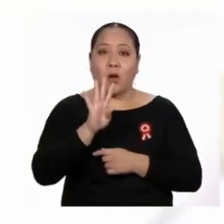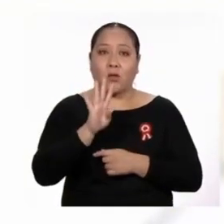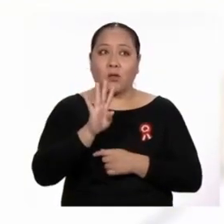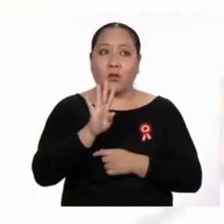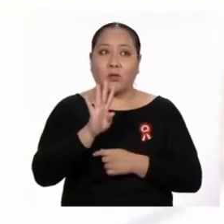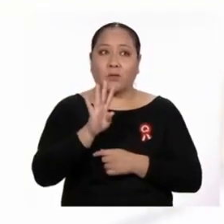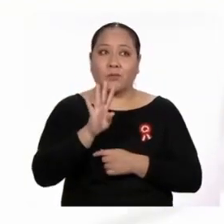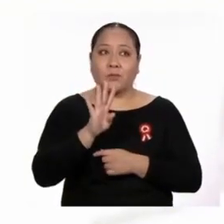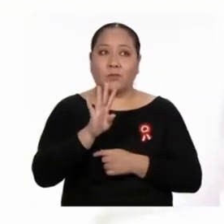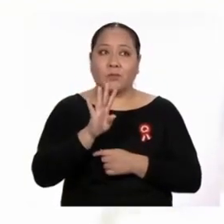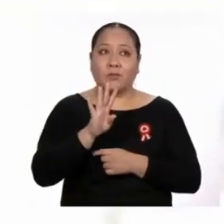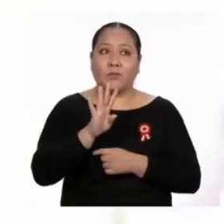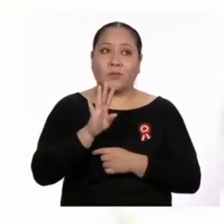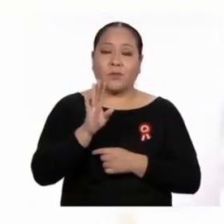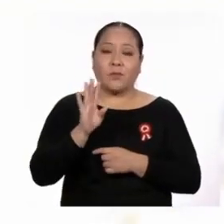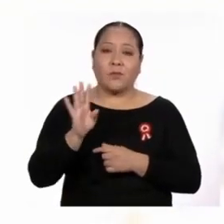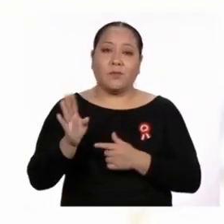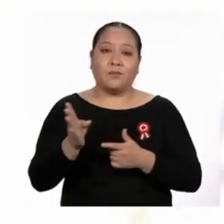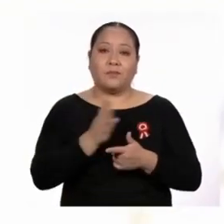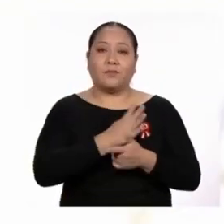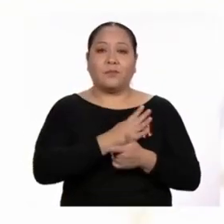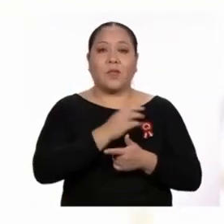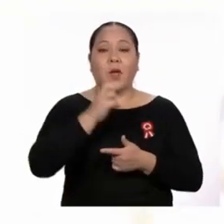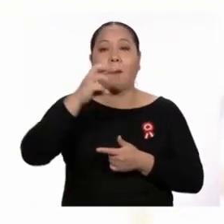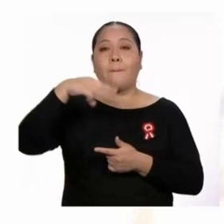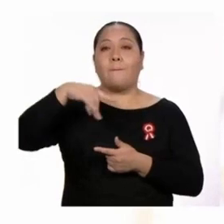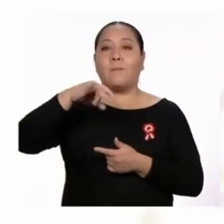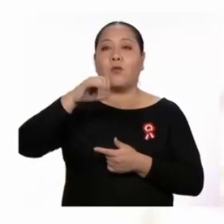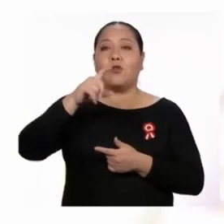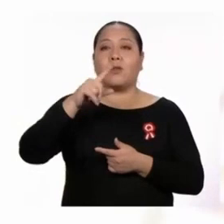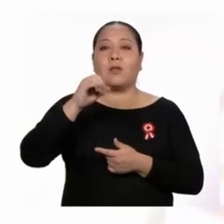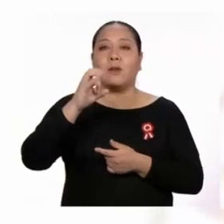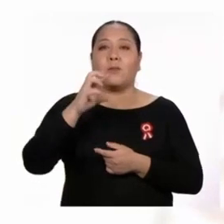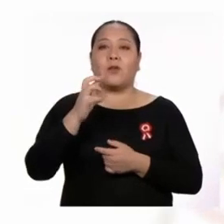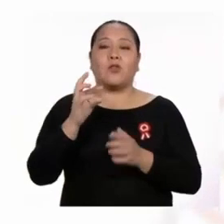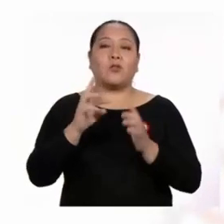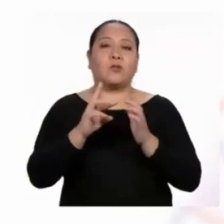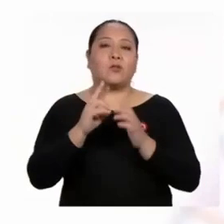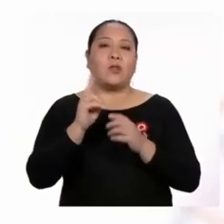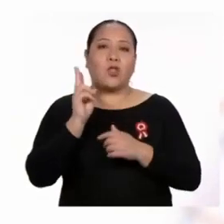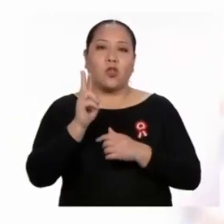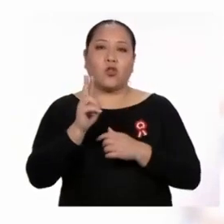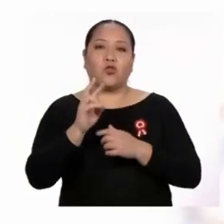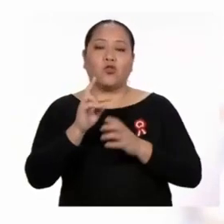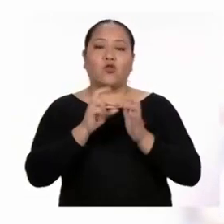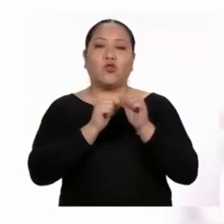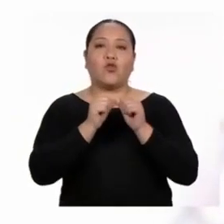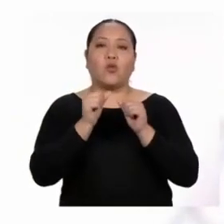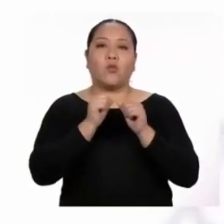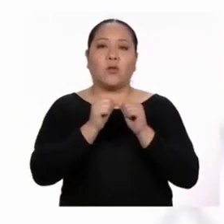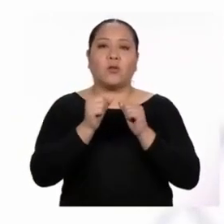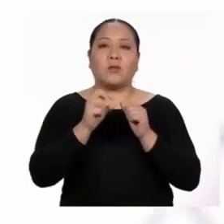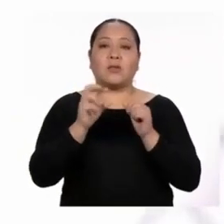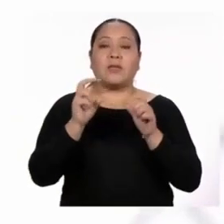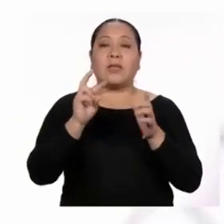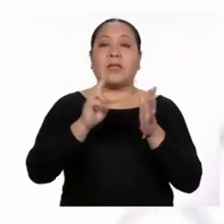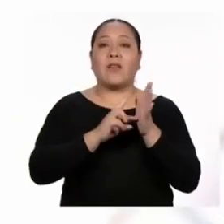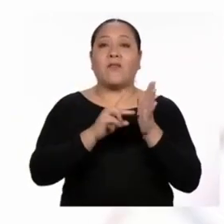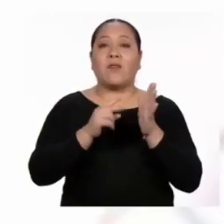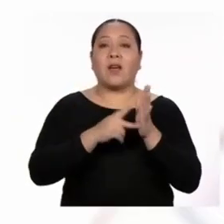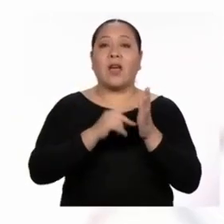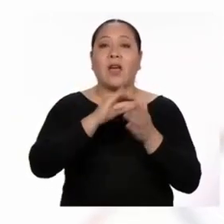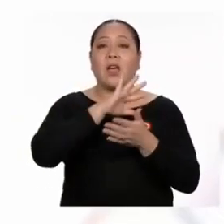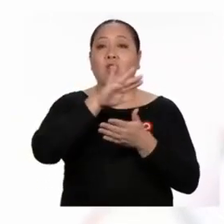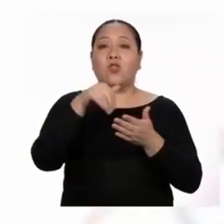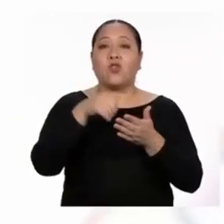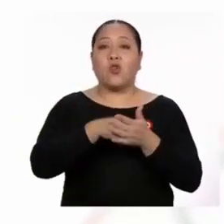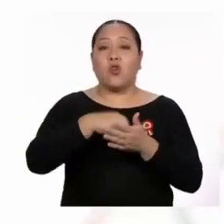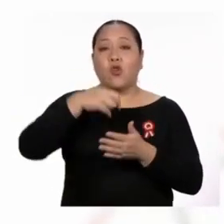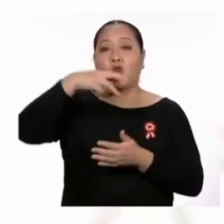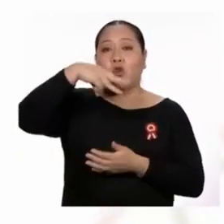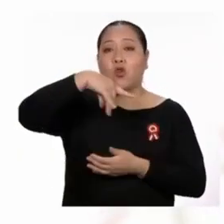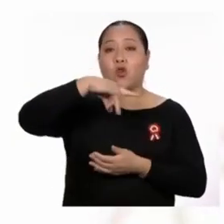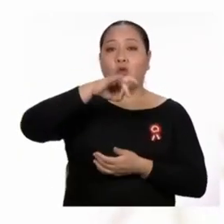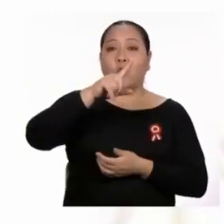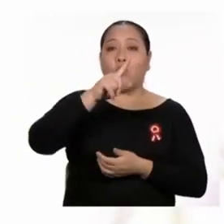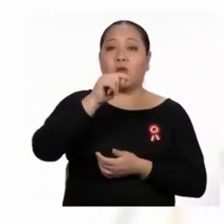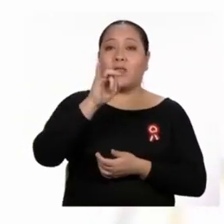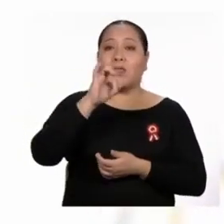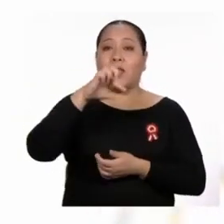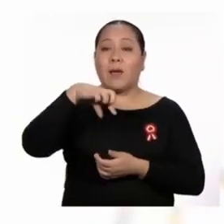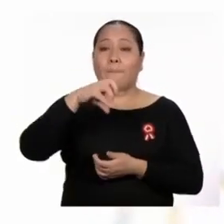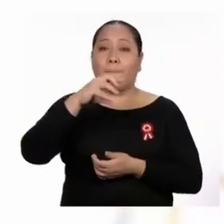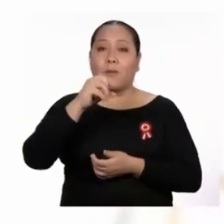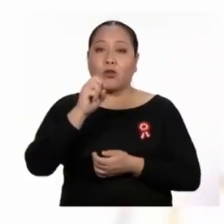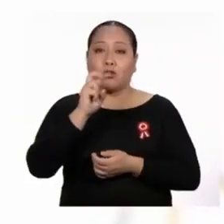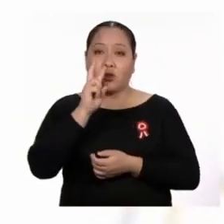es múltiplo de 2? Es un número compuesto. Eso quiere decir que todos los números múltiplos de 2 también serán